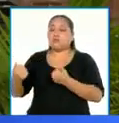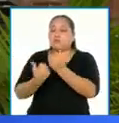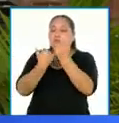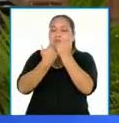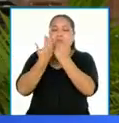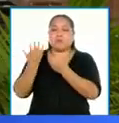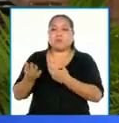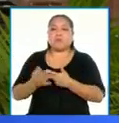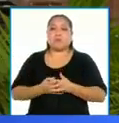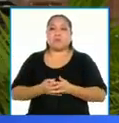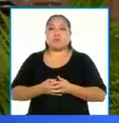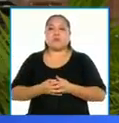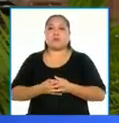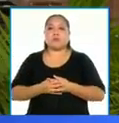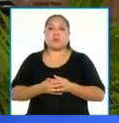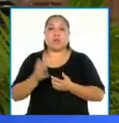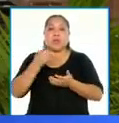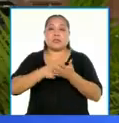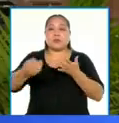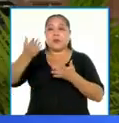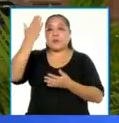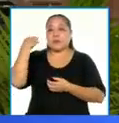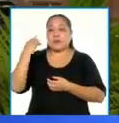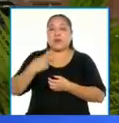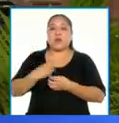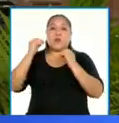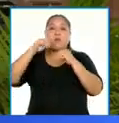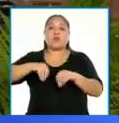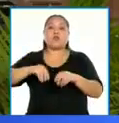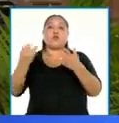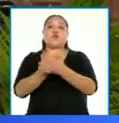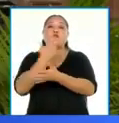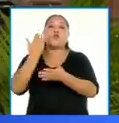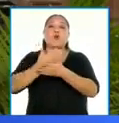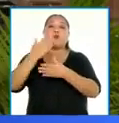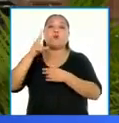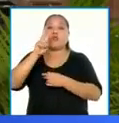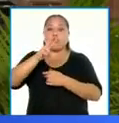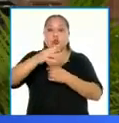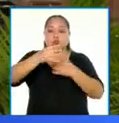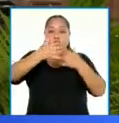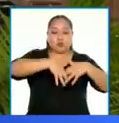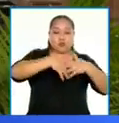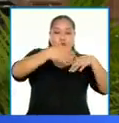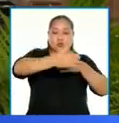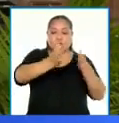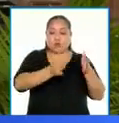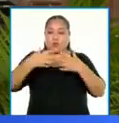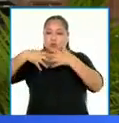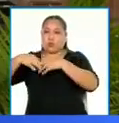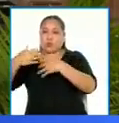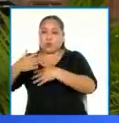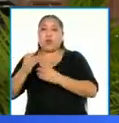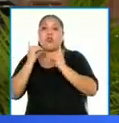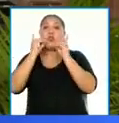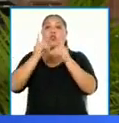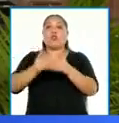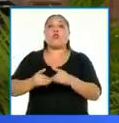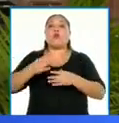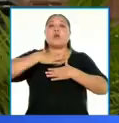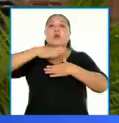solidarias. La semana pasada hemos inaugurado, por ejemplo, 2 plantas que donó Respira Perú para